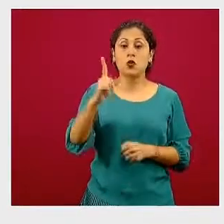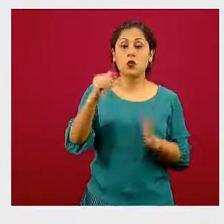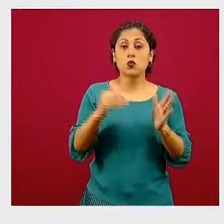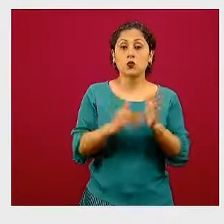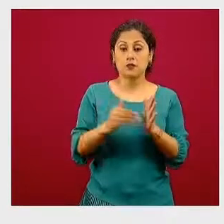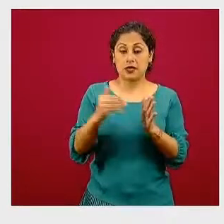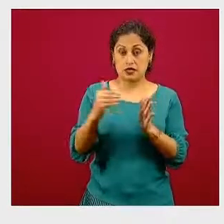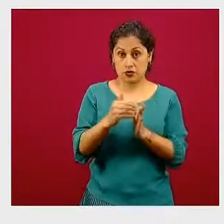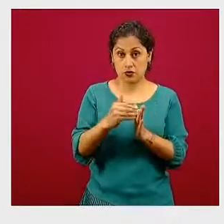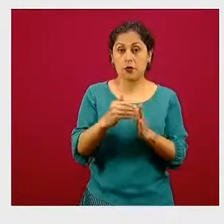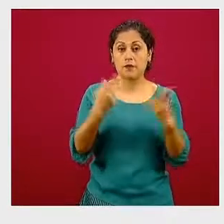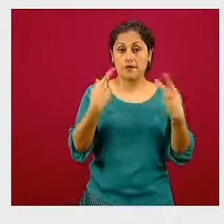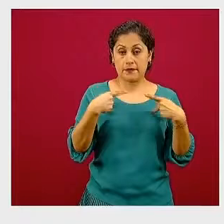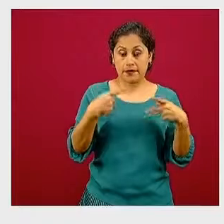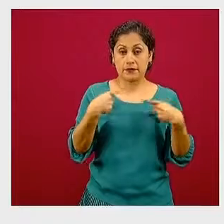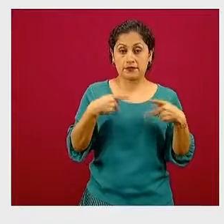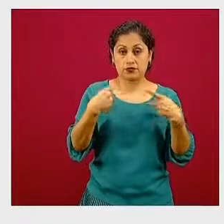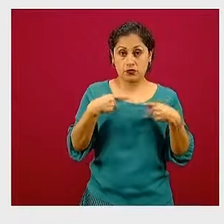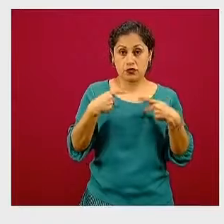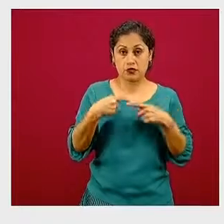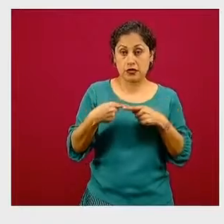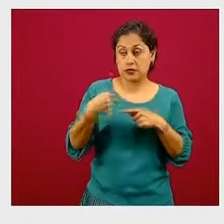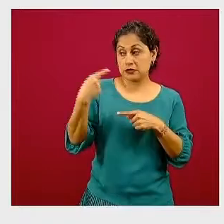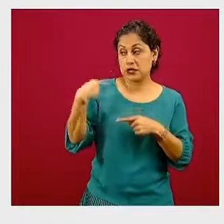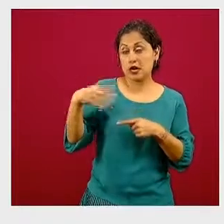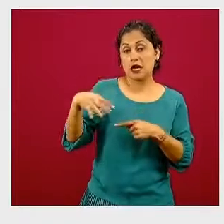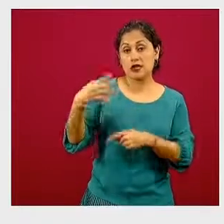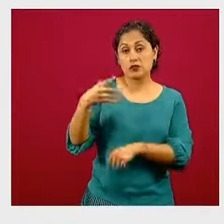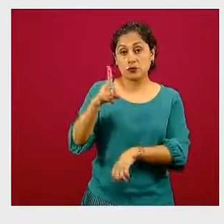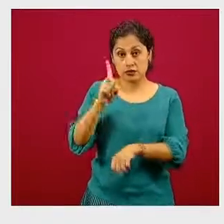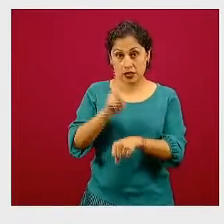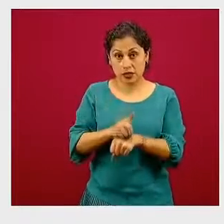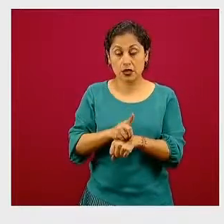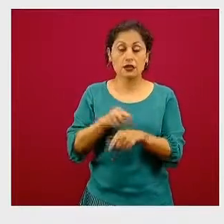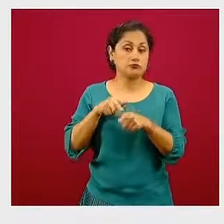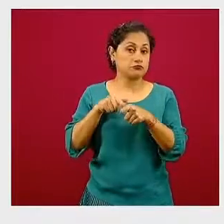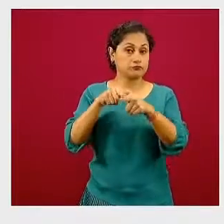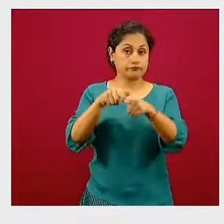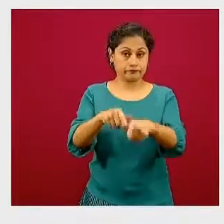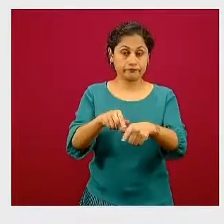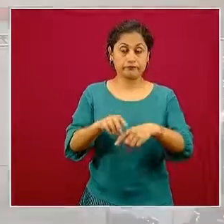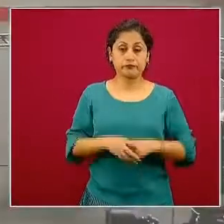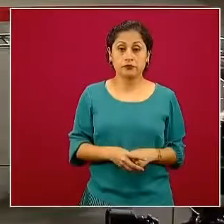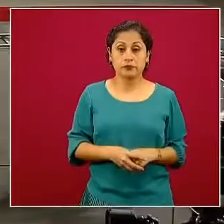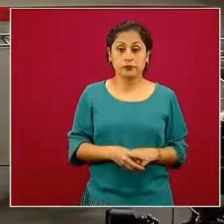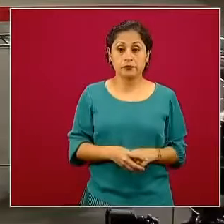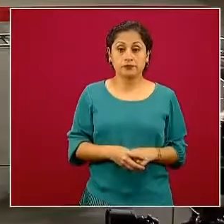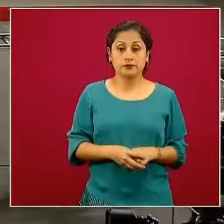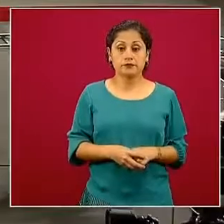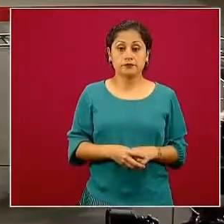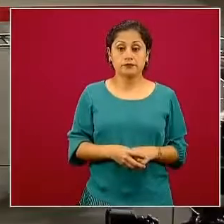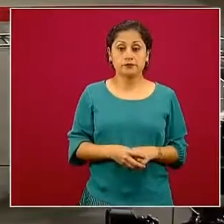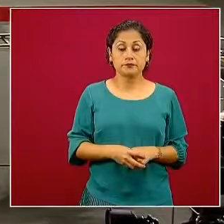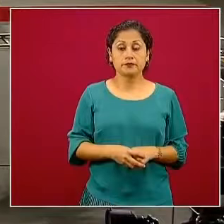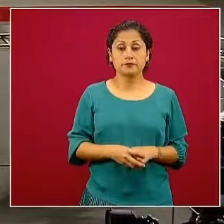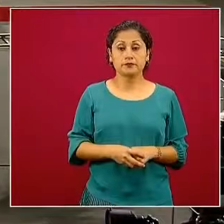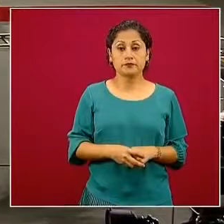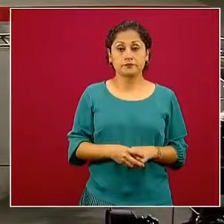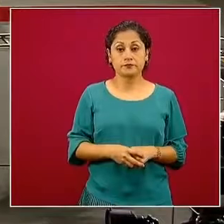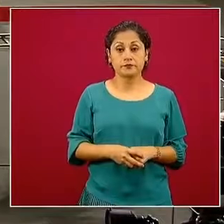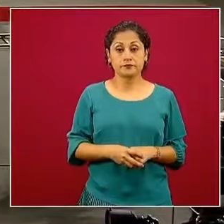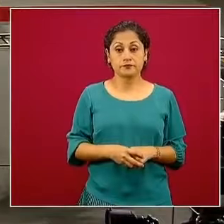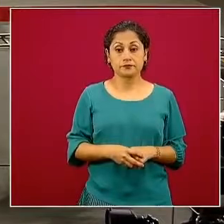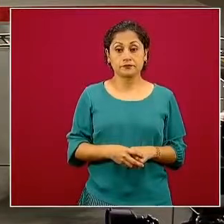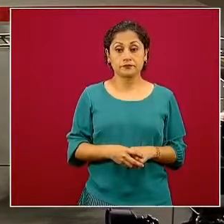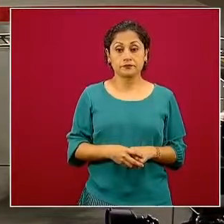millón, o sea, este grupo de personas en los últimos 14 días se mantiene por encima del 1 millón, y la proporción siempre se ha